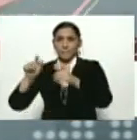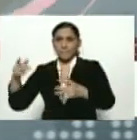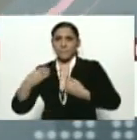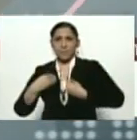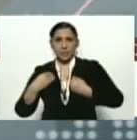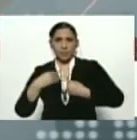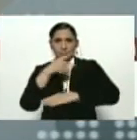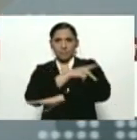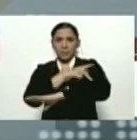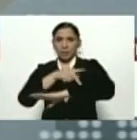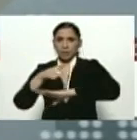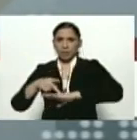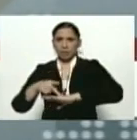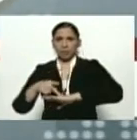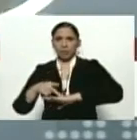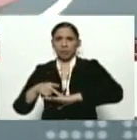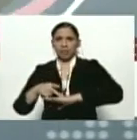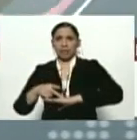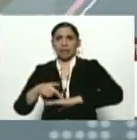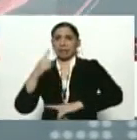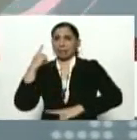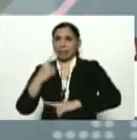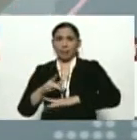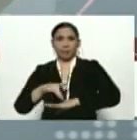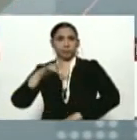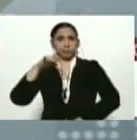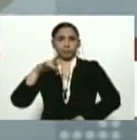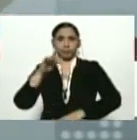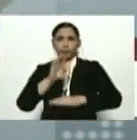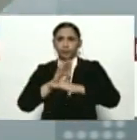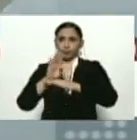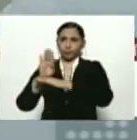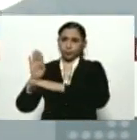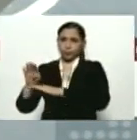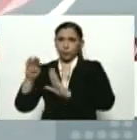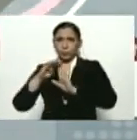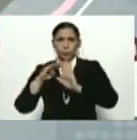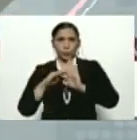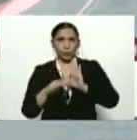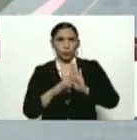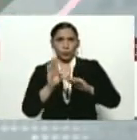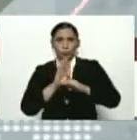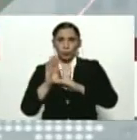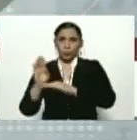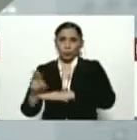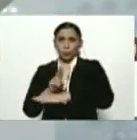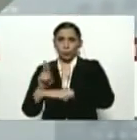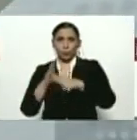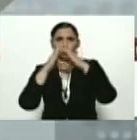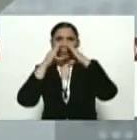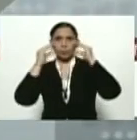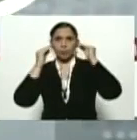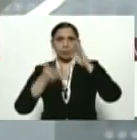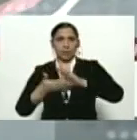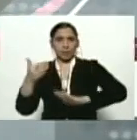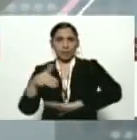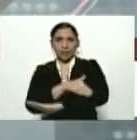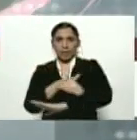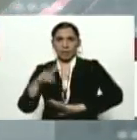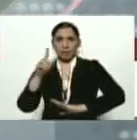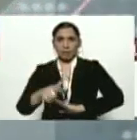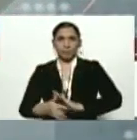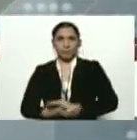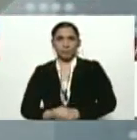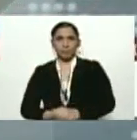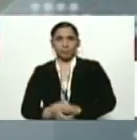parroquias extremen sus medidas de cuidado, usen el tapabocas al salir a la calle, tengan